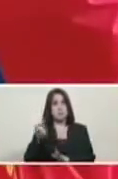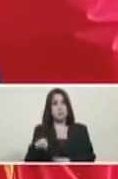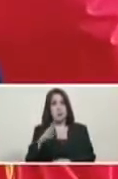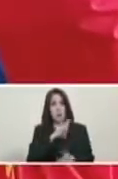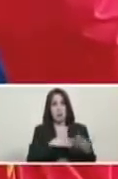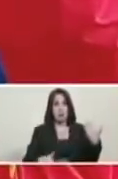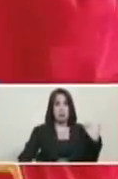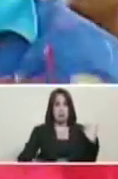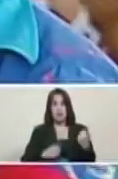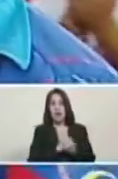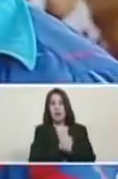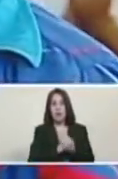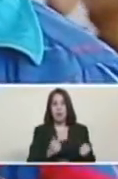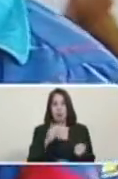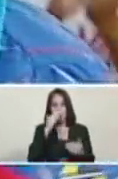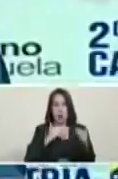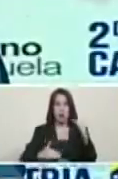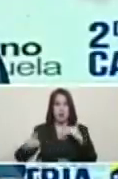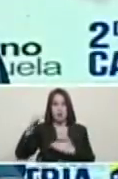Mayor.